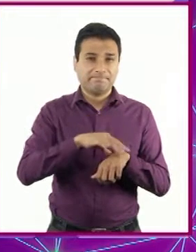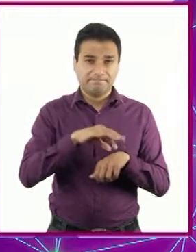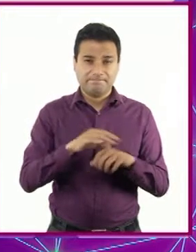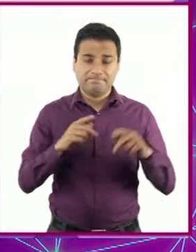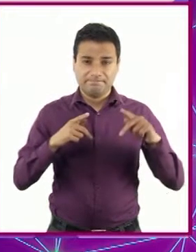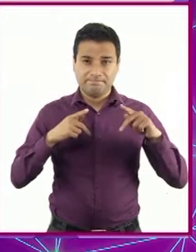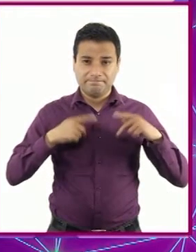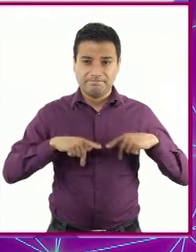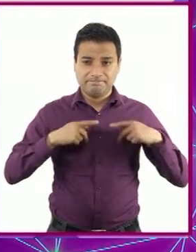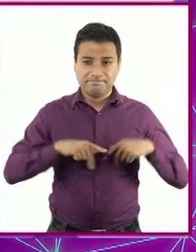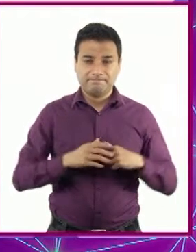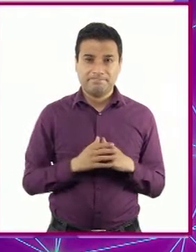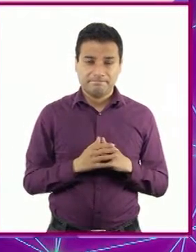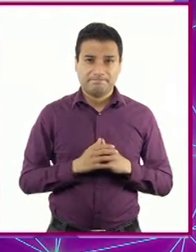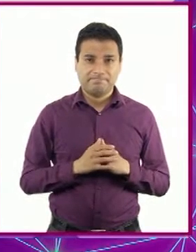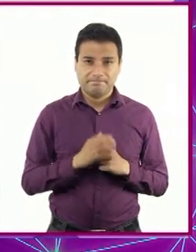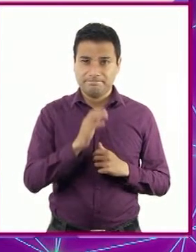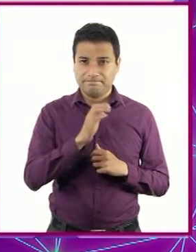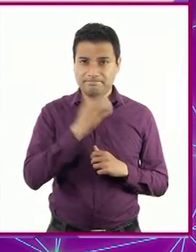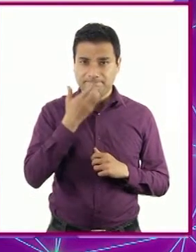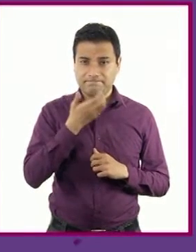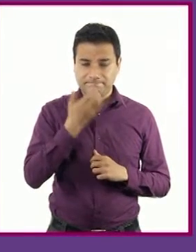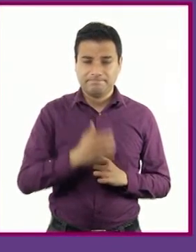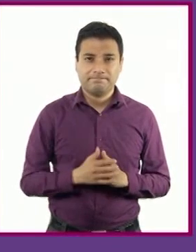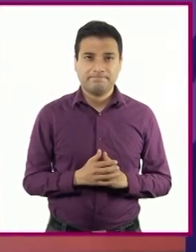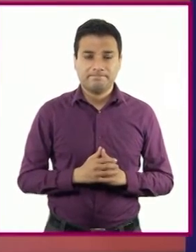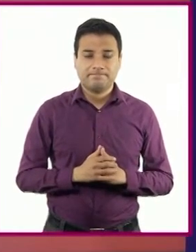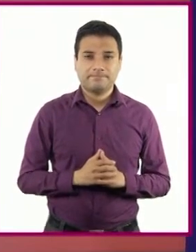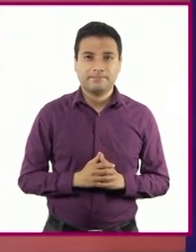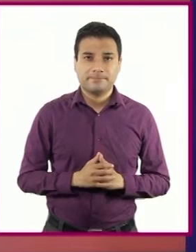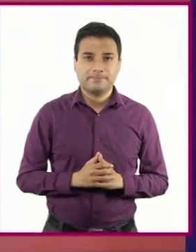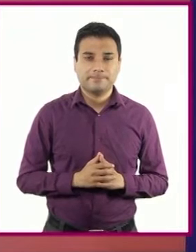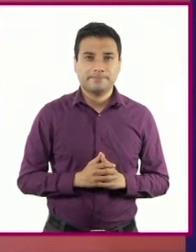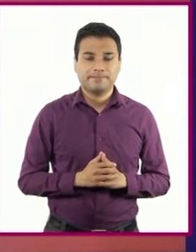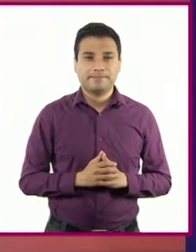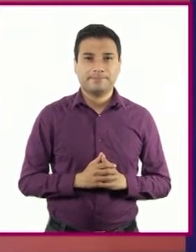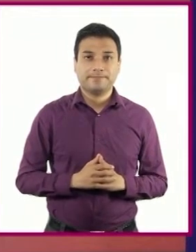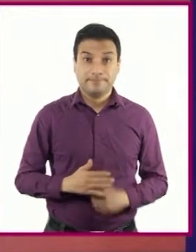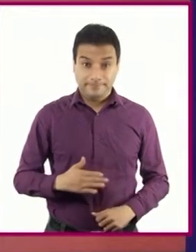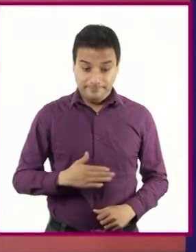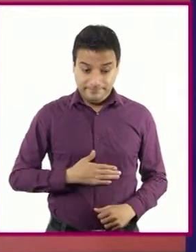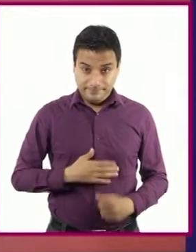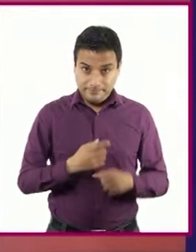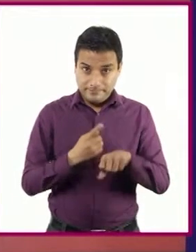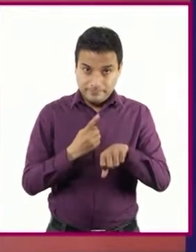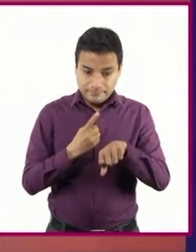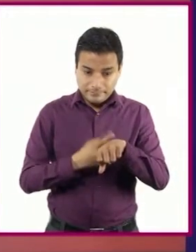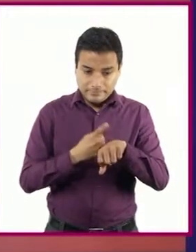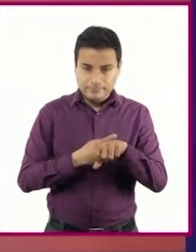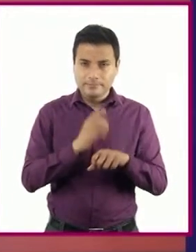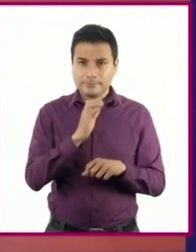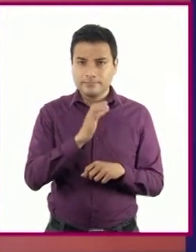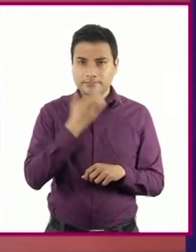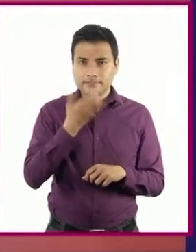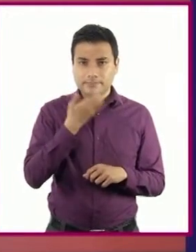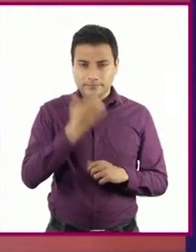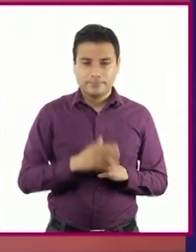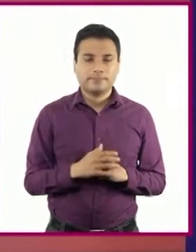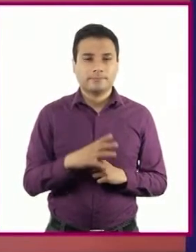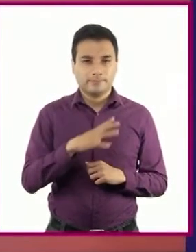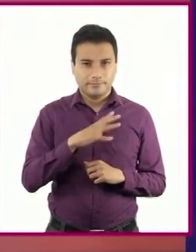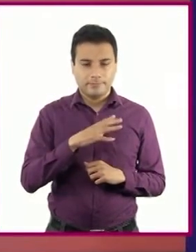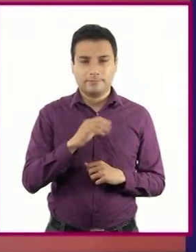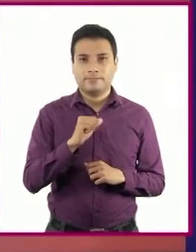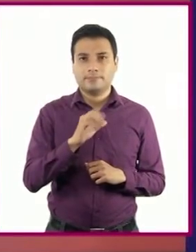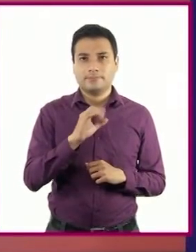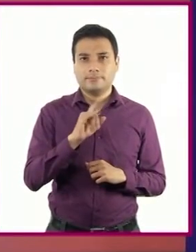consulta externa del Sistema Nacional de Salud. Esta enfermedad se caracteriza por acidez estomacal, que es una